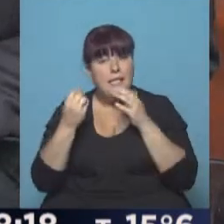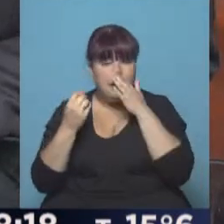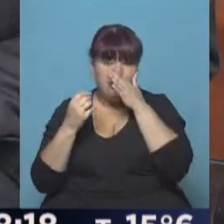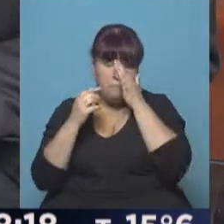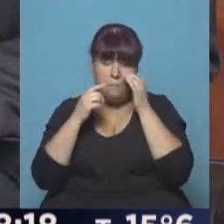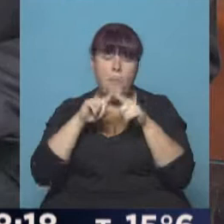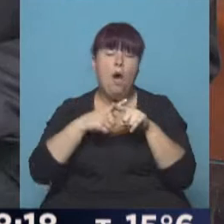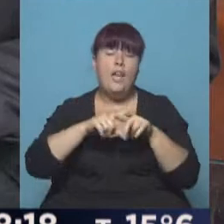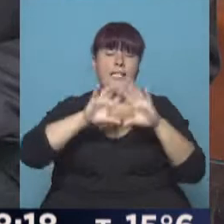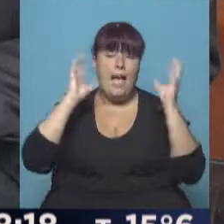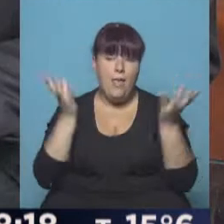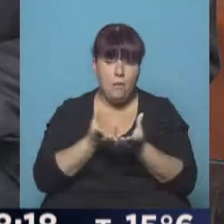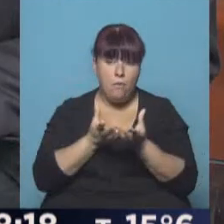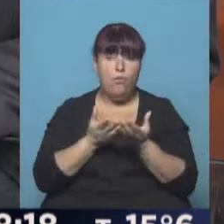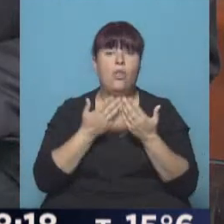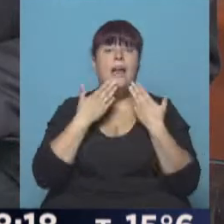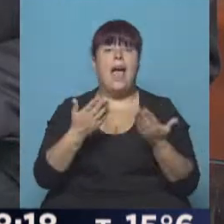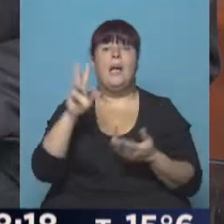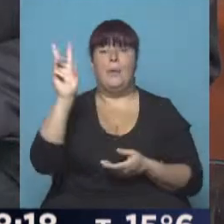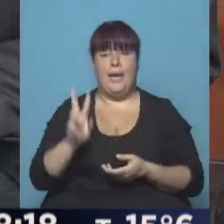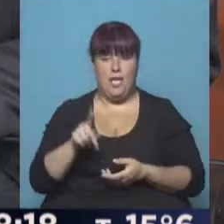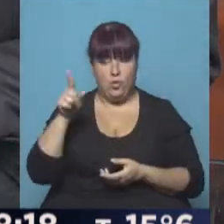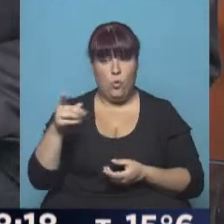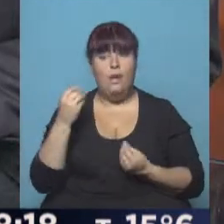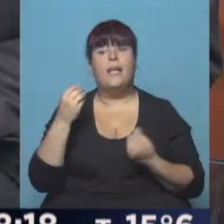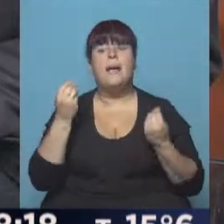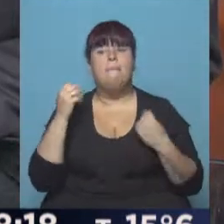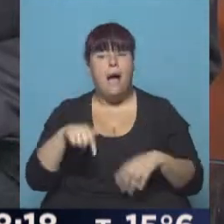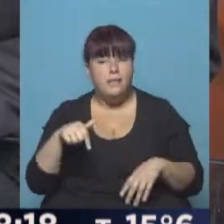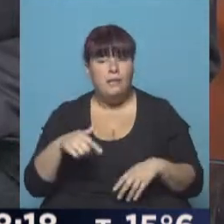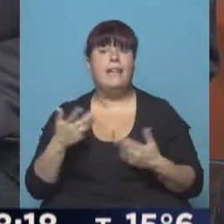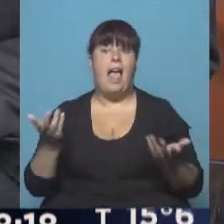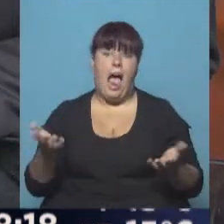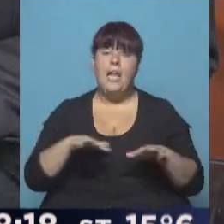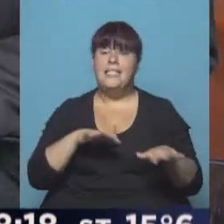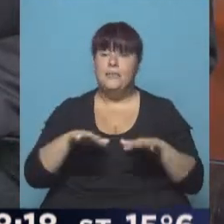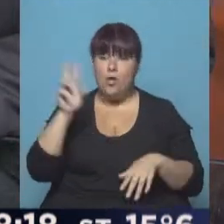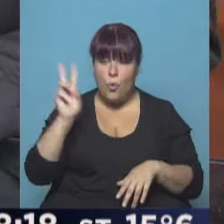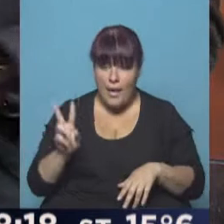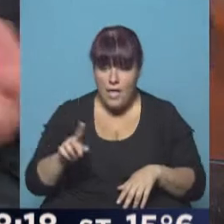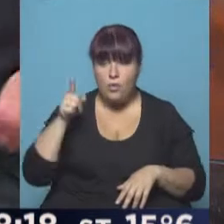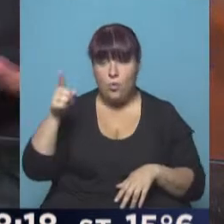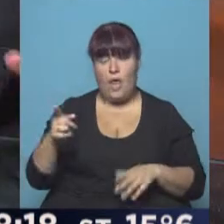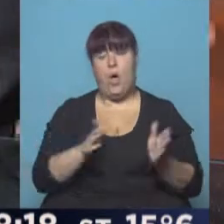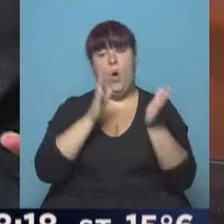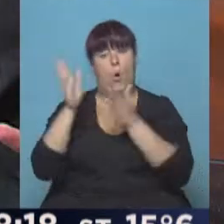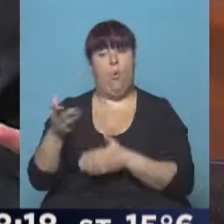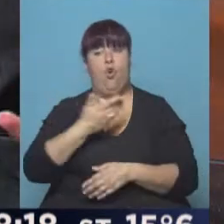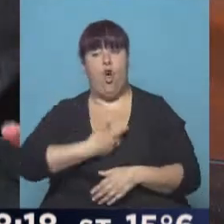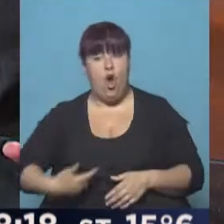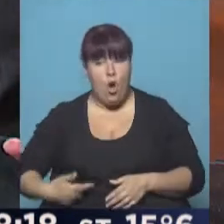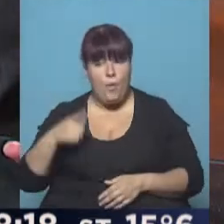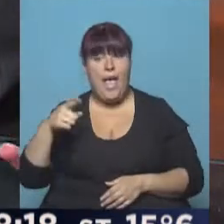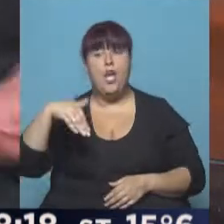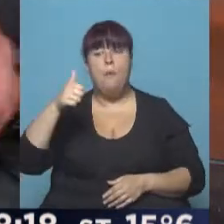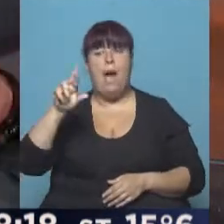que la política internacional de la mano de Venezuela. ¿Qué pasa hoy, Fernando? Claro, y la situación en Venezuela, donde está por un lado el oficialismo